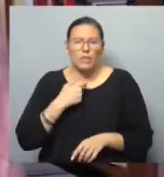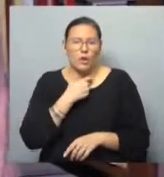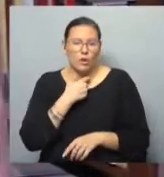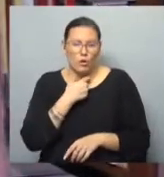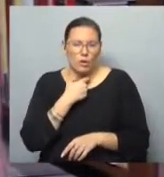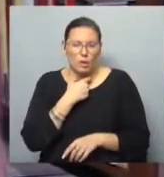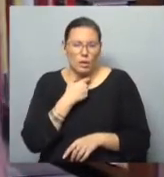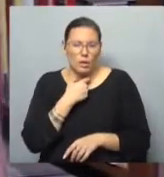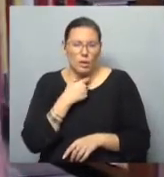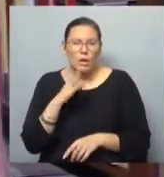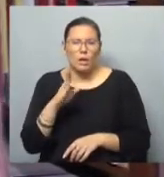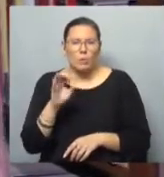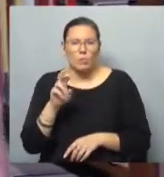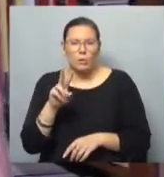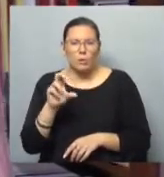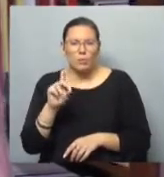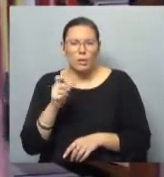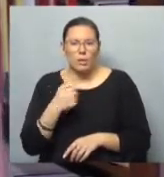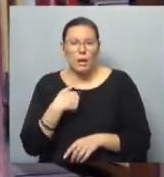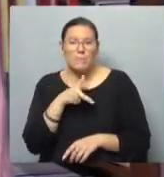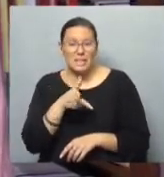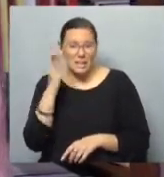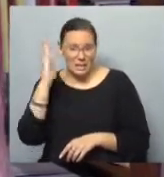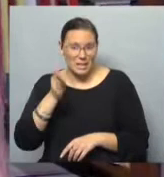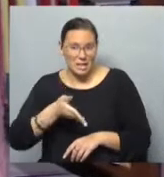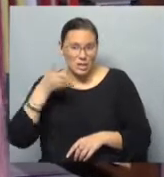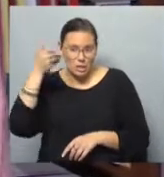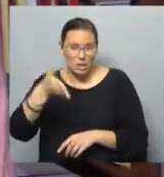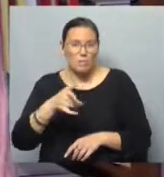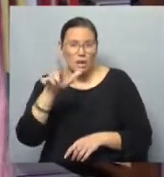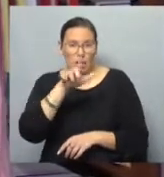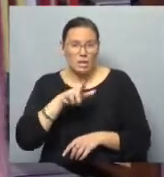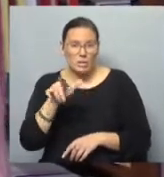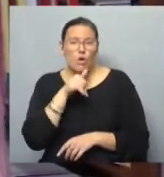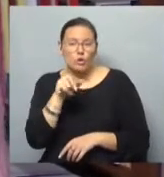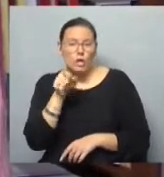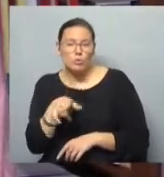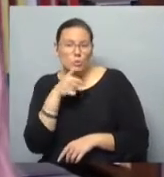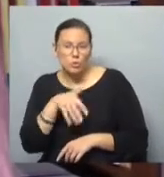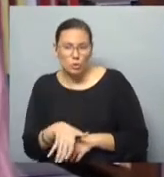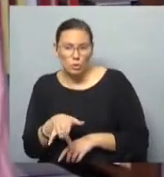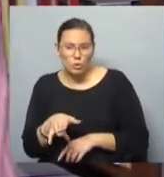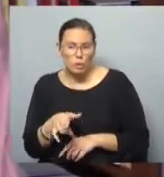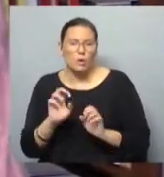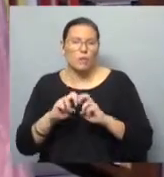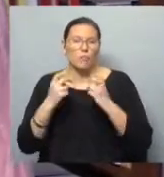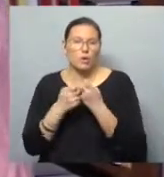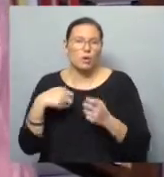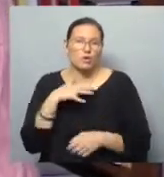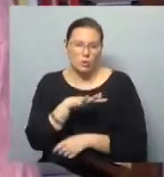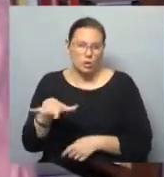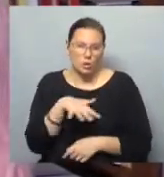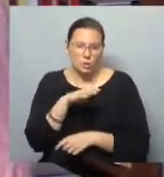el colegio Pedro Poveda, donde iba mi hija al liceo, que contara la historia de ella para un foro social que se